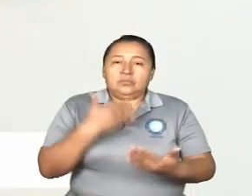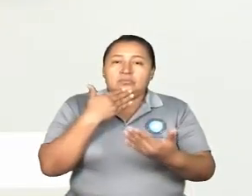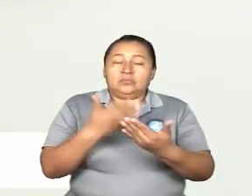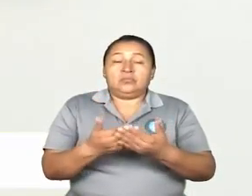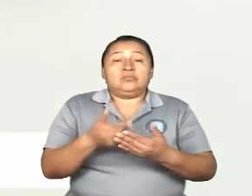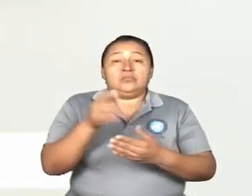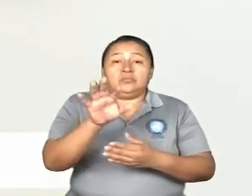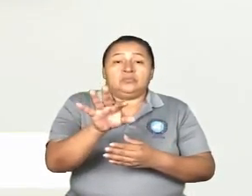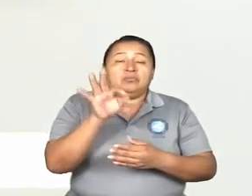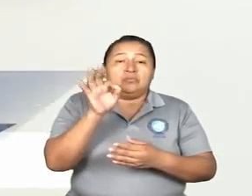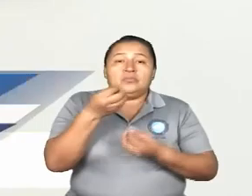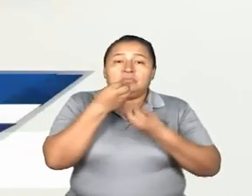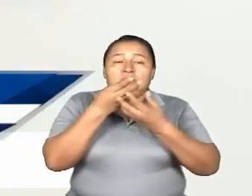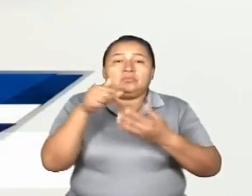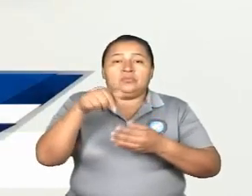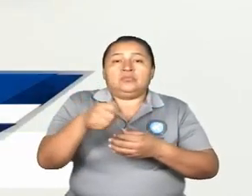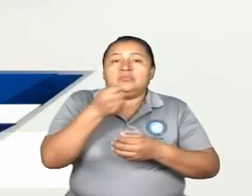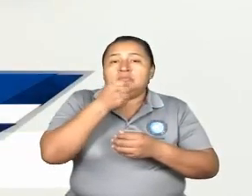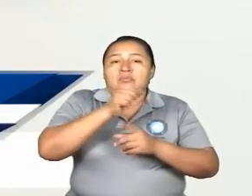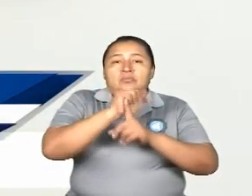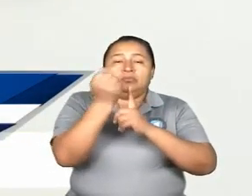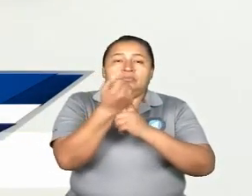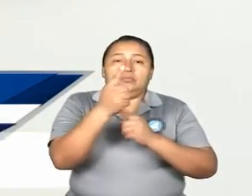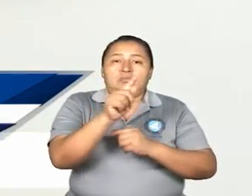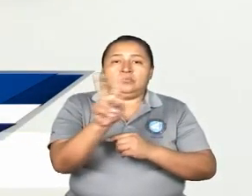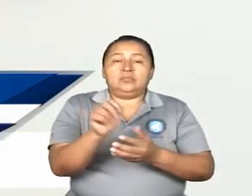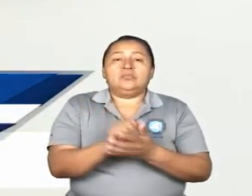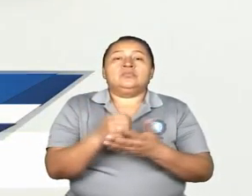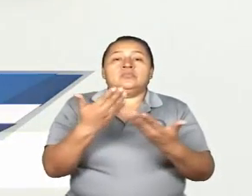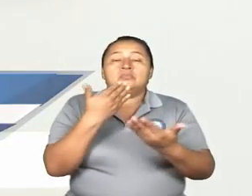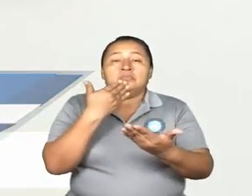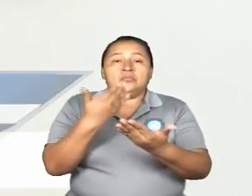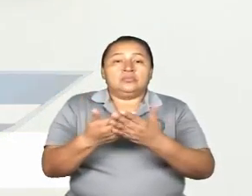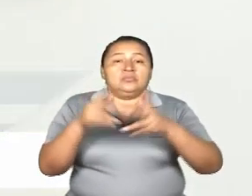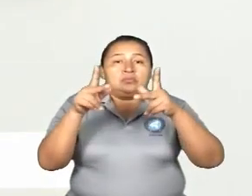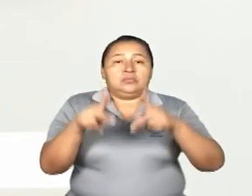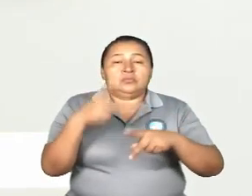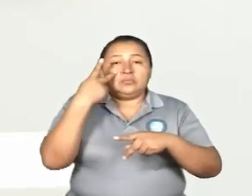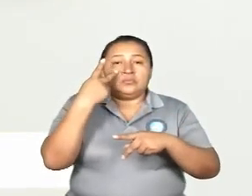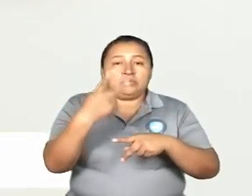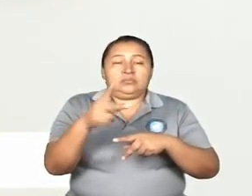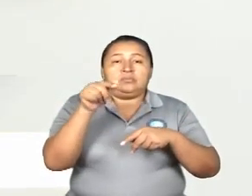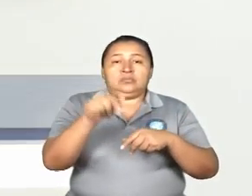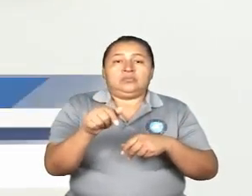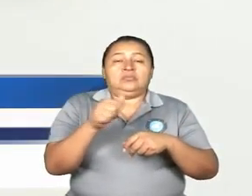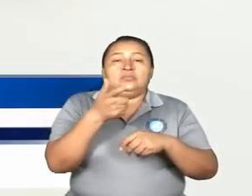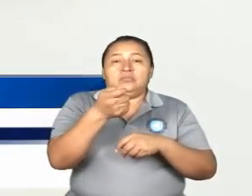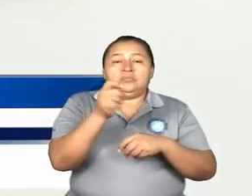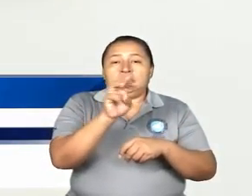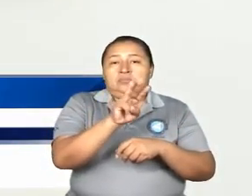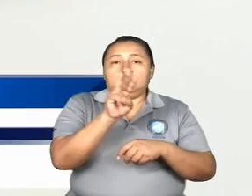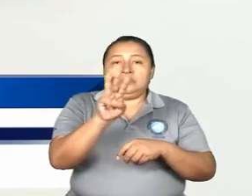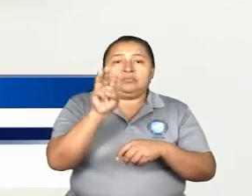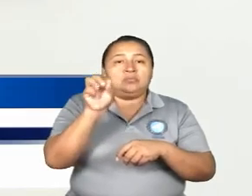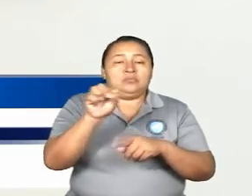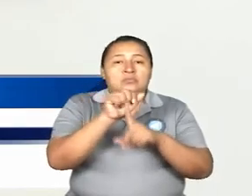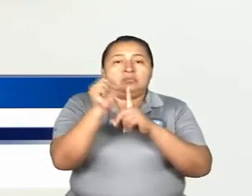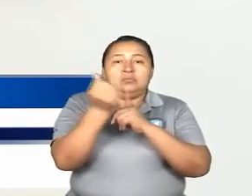Gracias por preferir informarse a través de Noticias Asamblea TV. También agradecemos a quienes nos acompañan a través de nuestro sitio web oficial